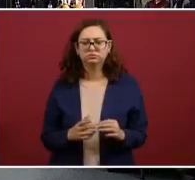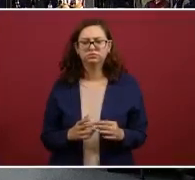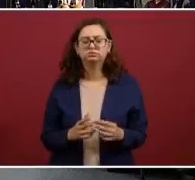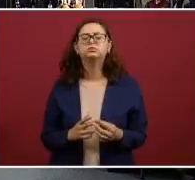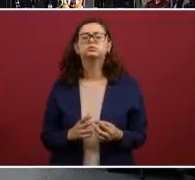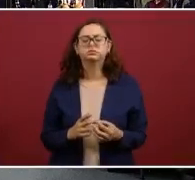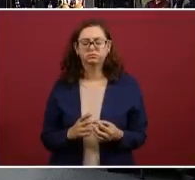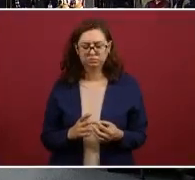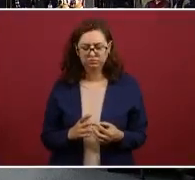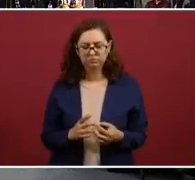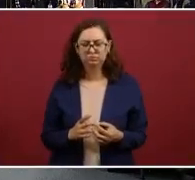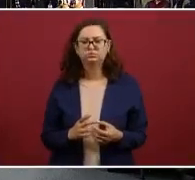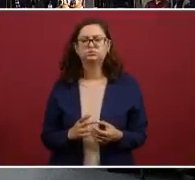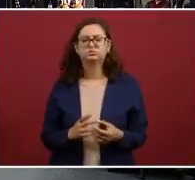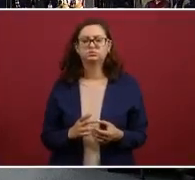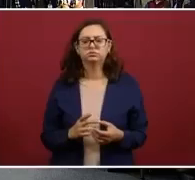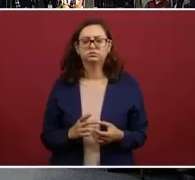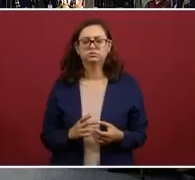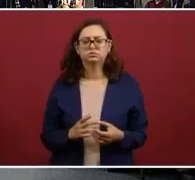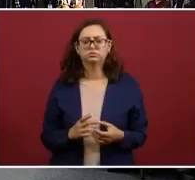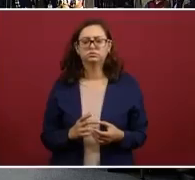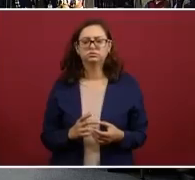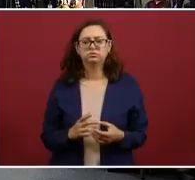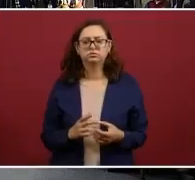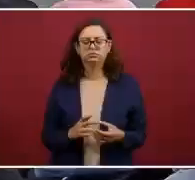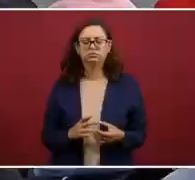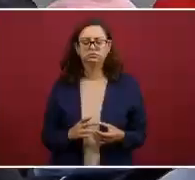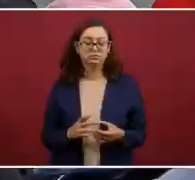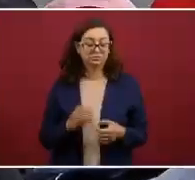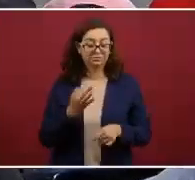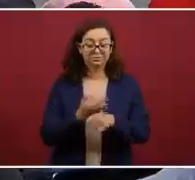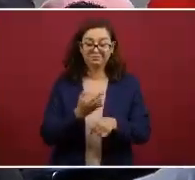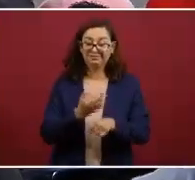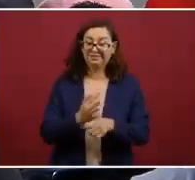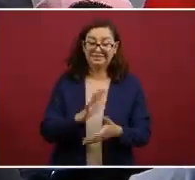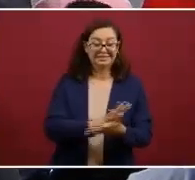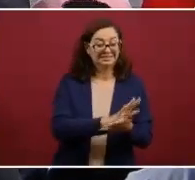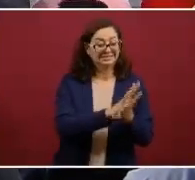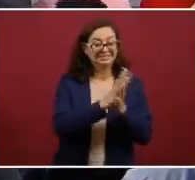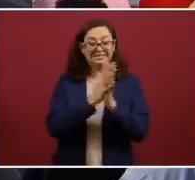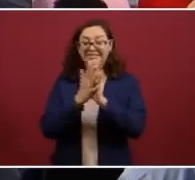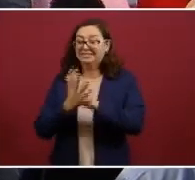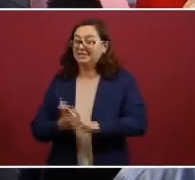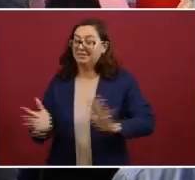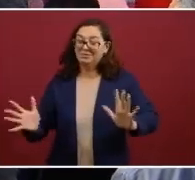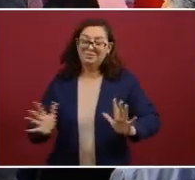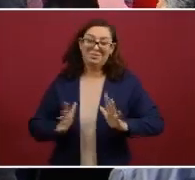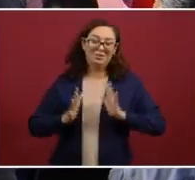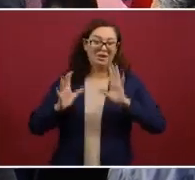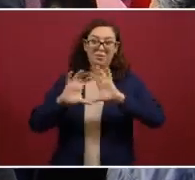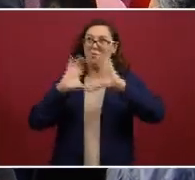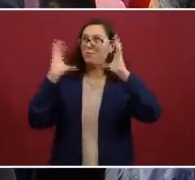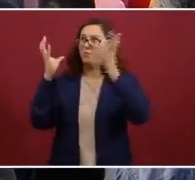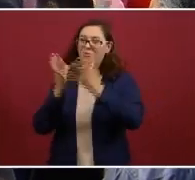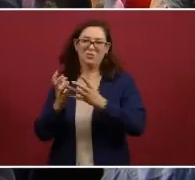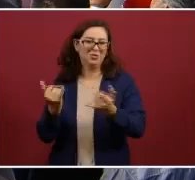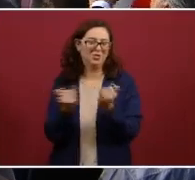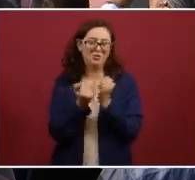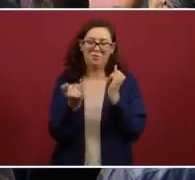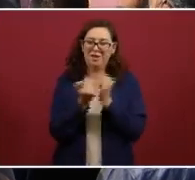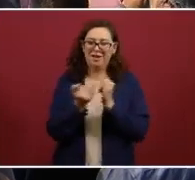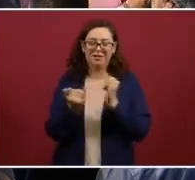Efectivamente, es que el paso es que estamos en un cambio fenomenal en todo el mundo, es decir, pasar de una